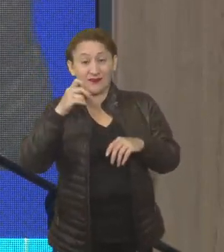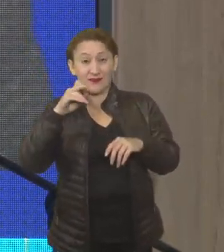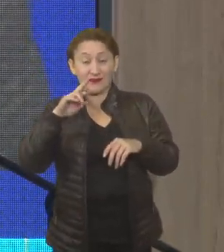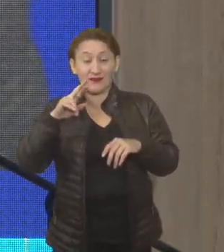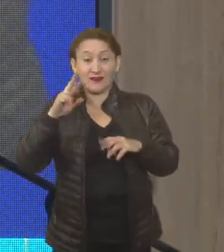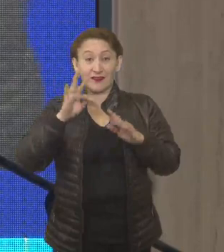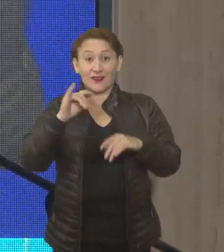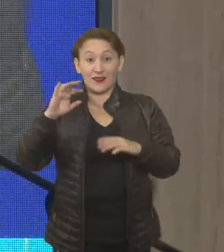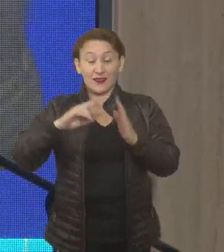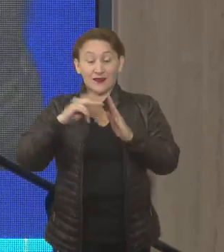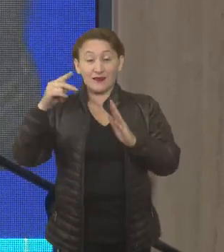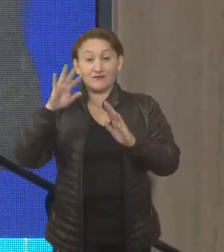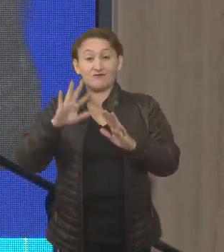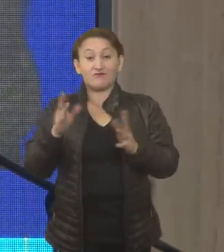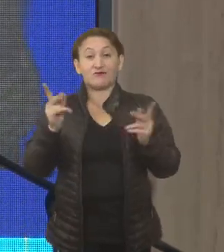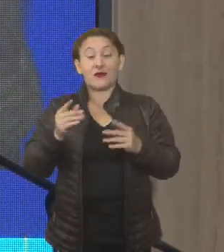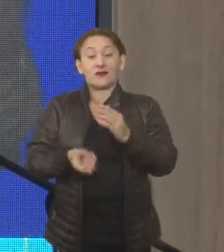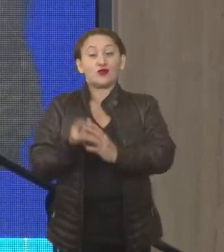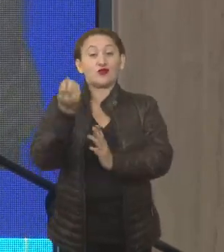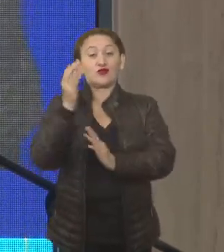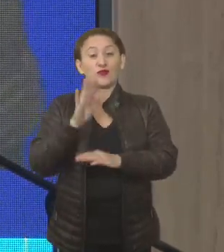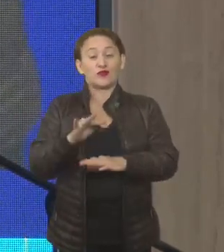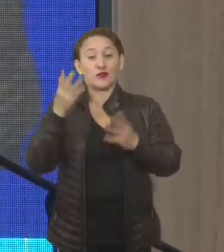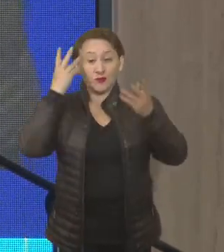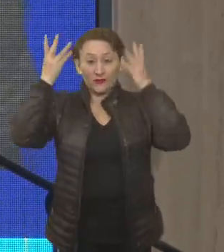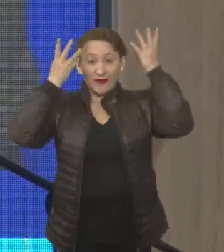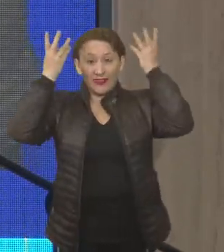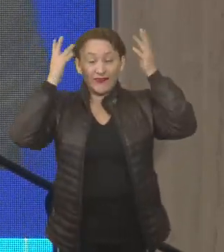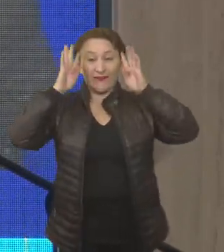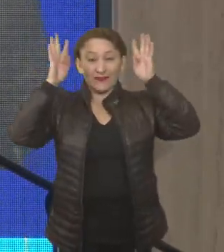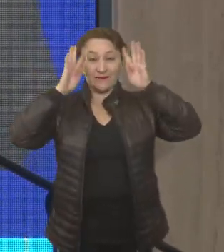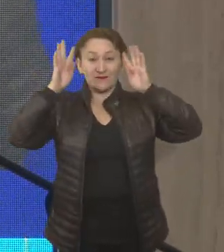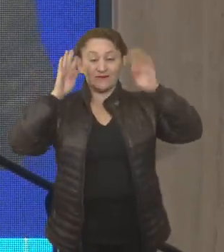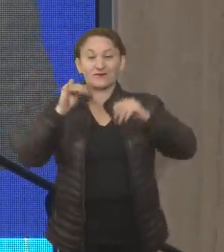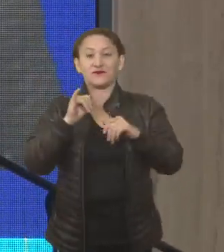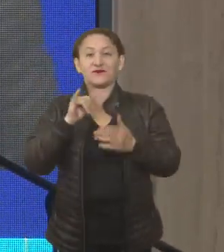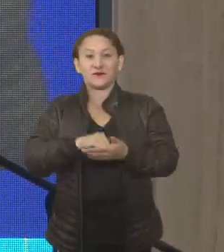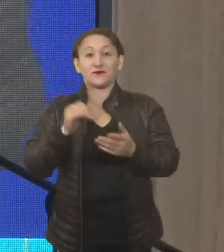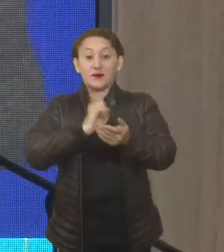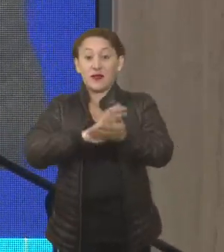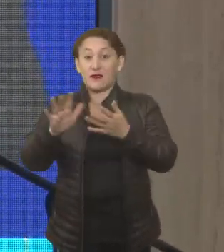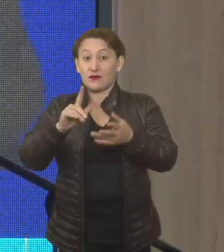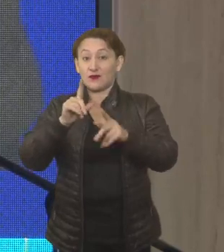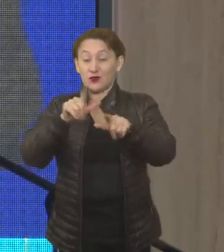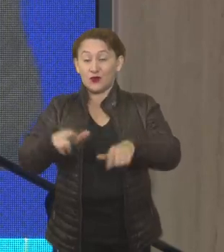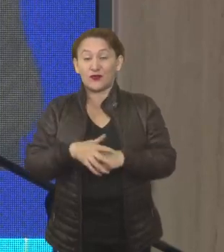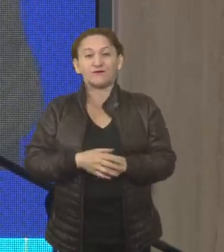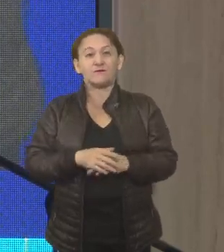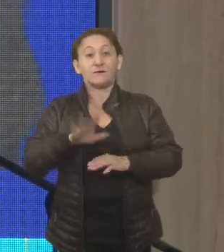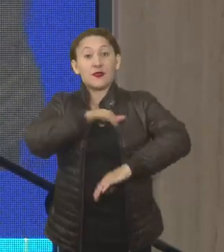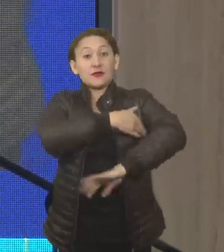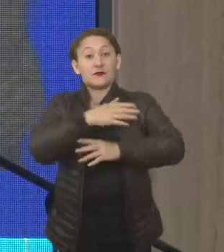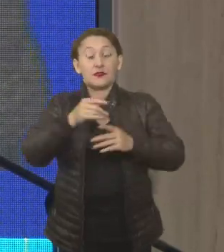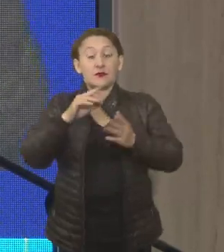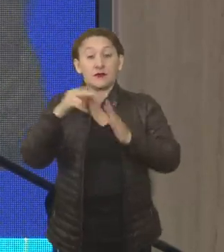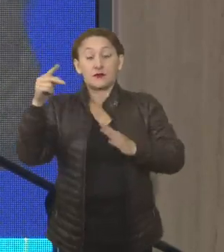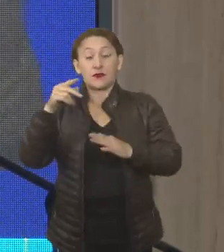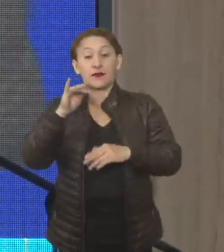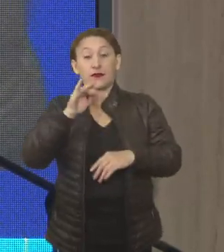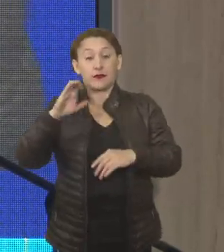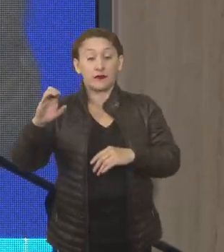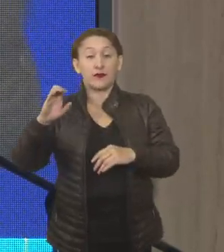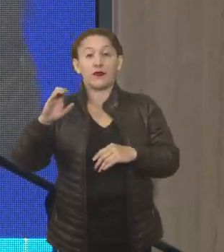industria creativa digital en un solo lugar y de manera gratuita. Este evento, organizado por el Ministerio de las Tecnologías de la